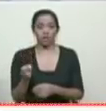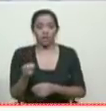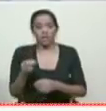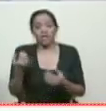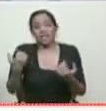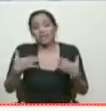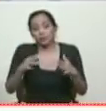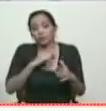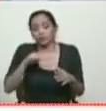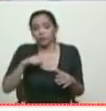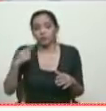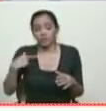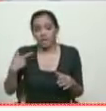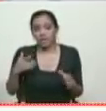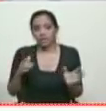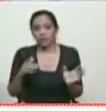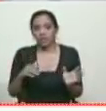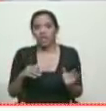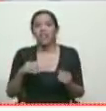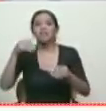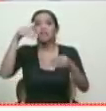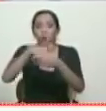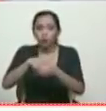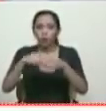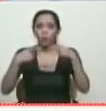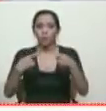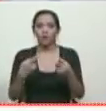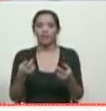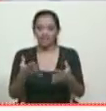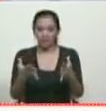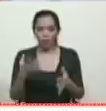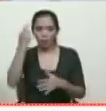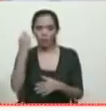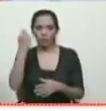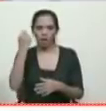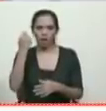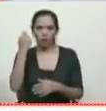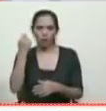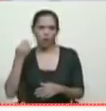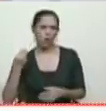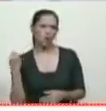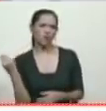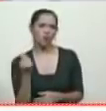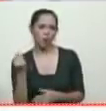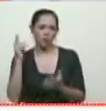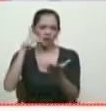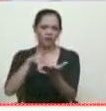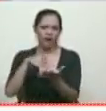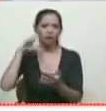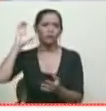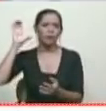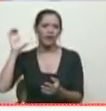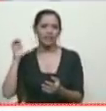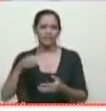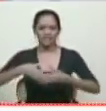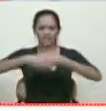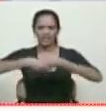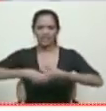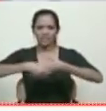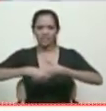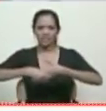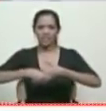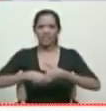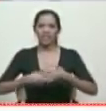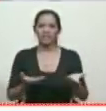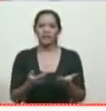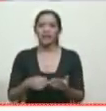se lo reconocemos, el voto popular y es diputado, cómo es que va a otro país y le da la mano a alguien para entregar